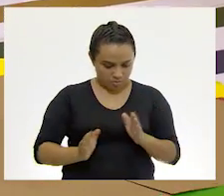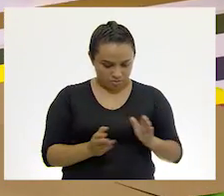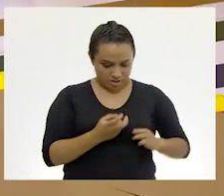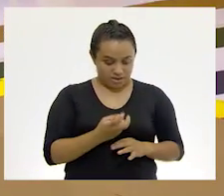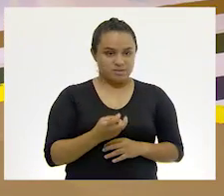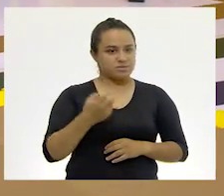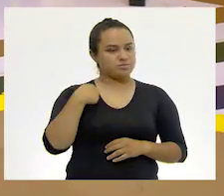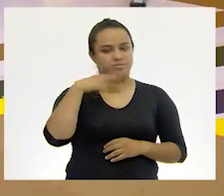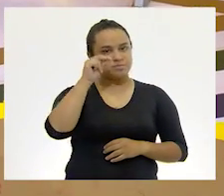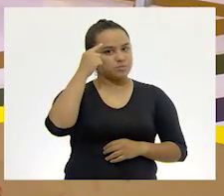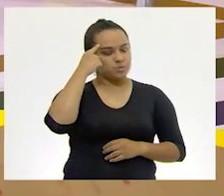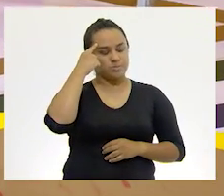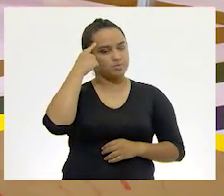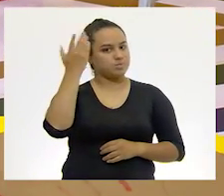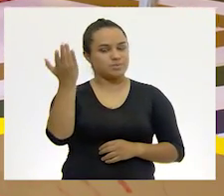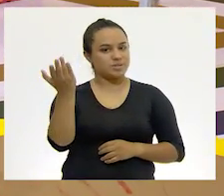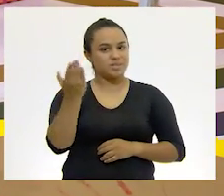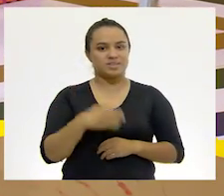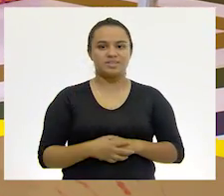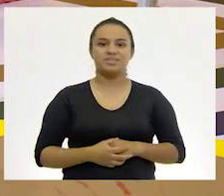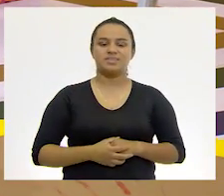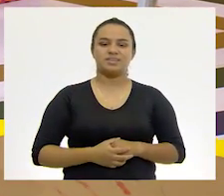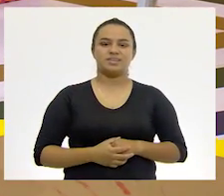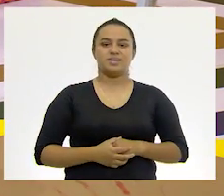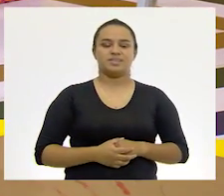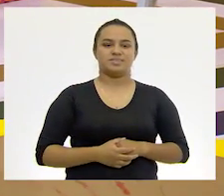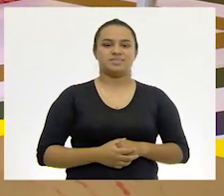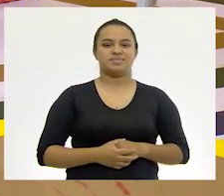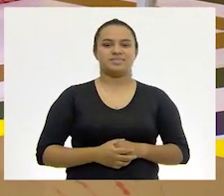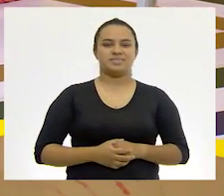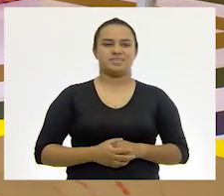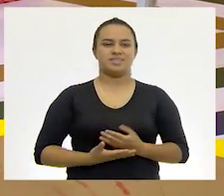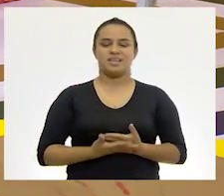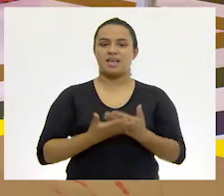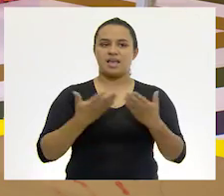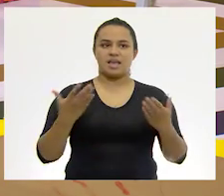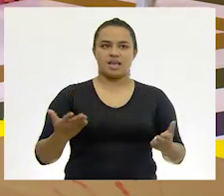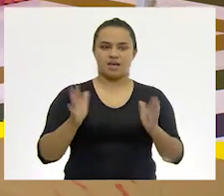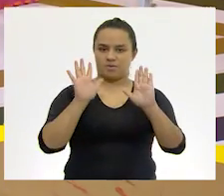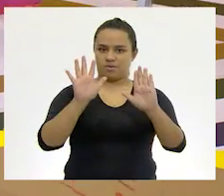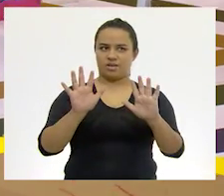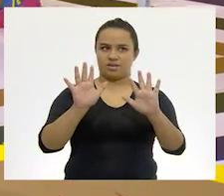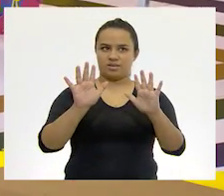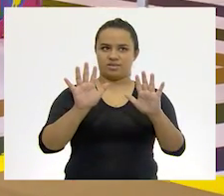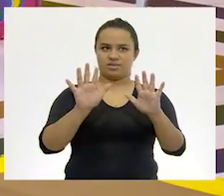Fíjate, a ver, vamos a ver. Ahora voy con la palma.